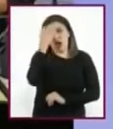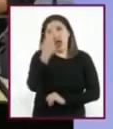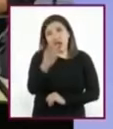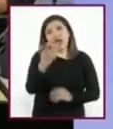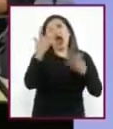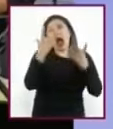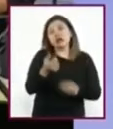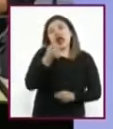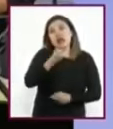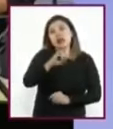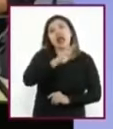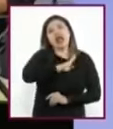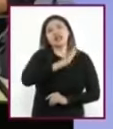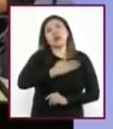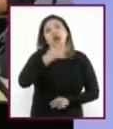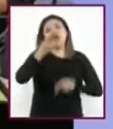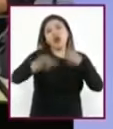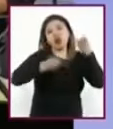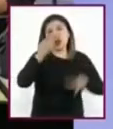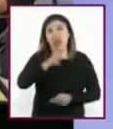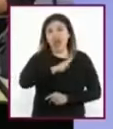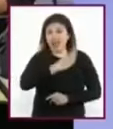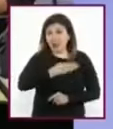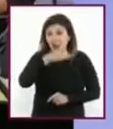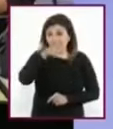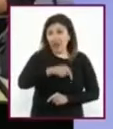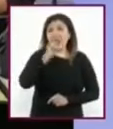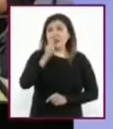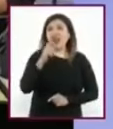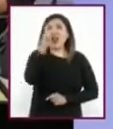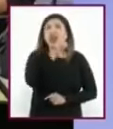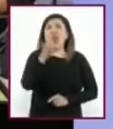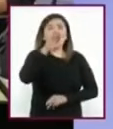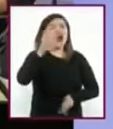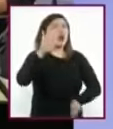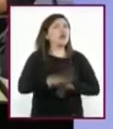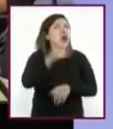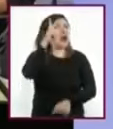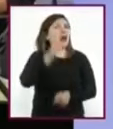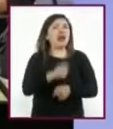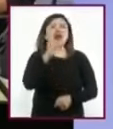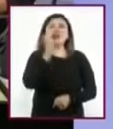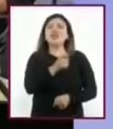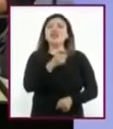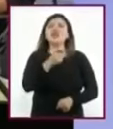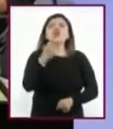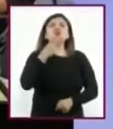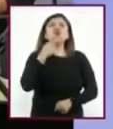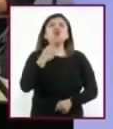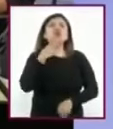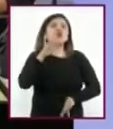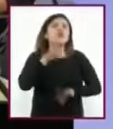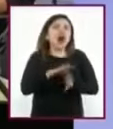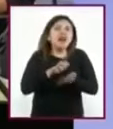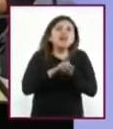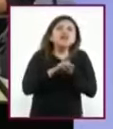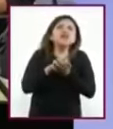del lenguaje español. El español es uno de los lenguajes, o una de las lenguas que tiene más